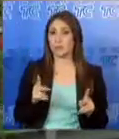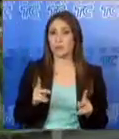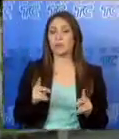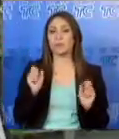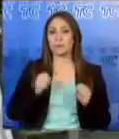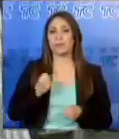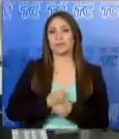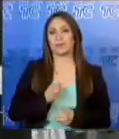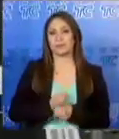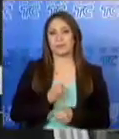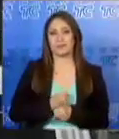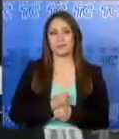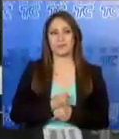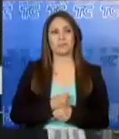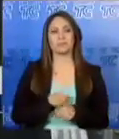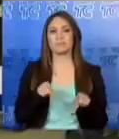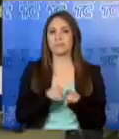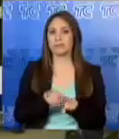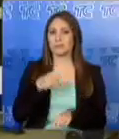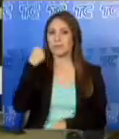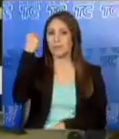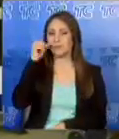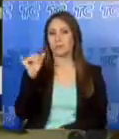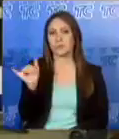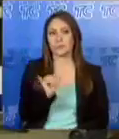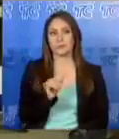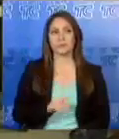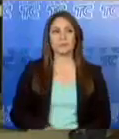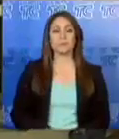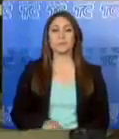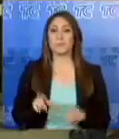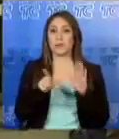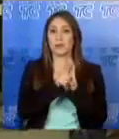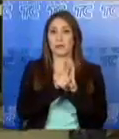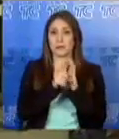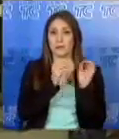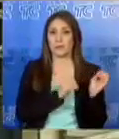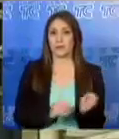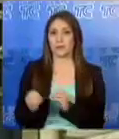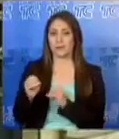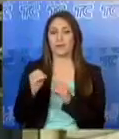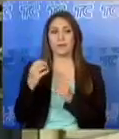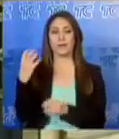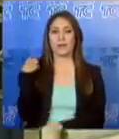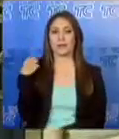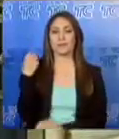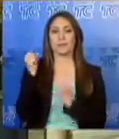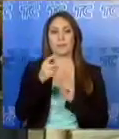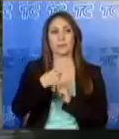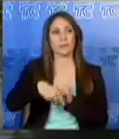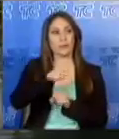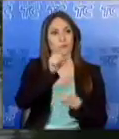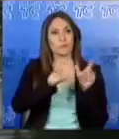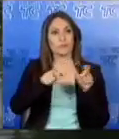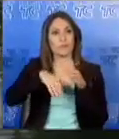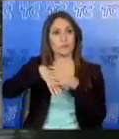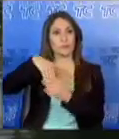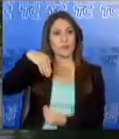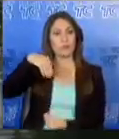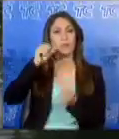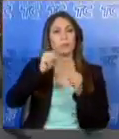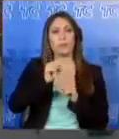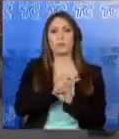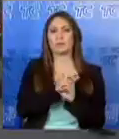un trabajo, tengan los mismos derechos. De igual forma, con la Ley Orgánica de Movilidad Humana se garantiza que los ciudadanos suramericanos puedan